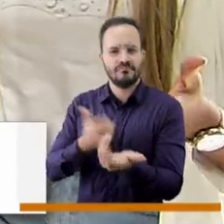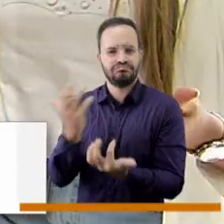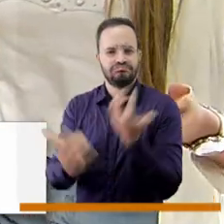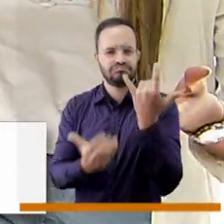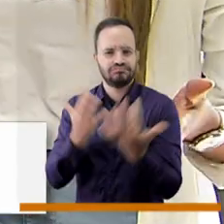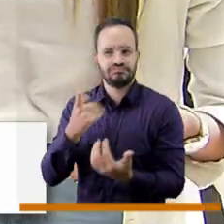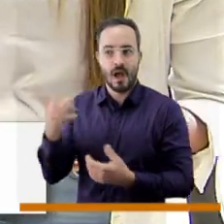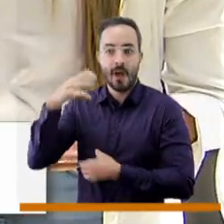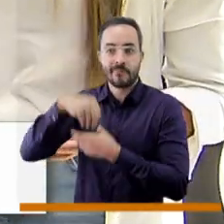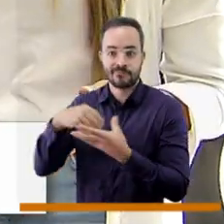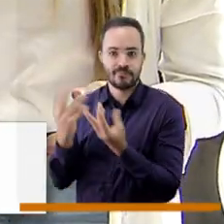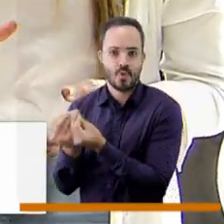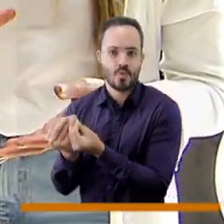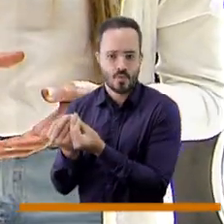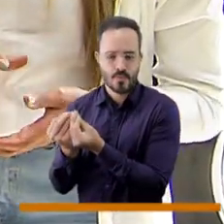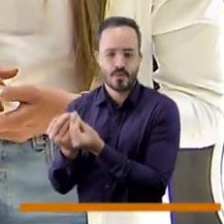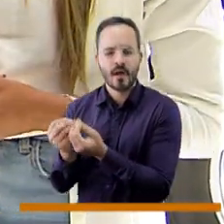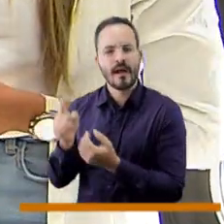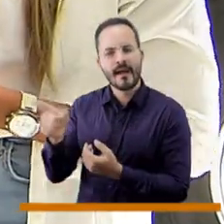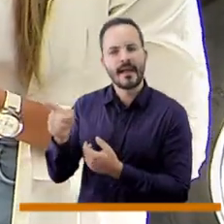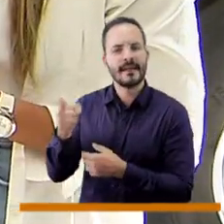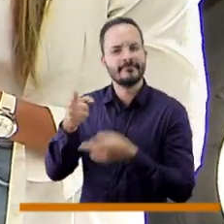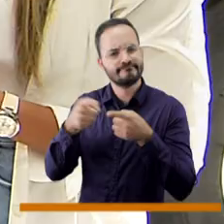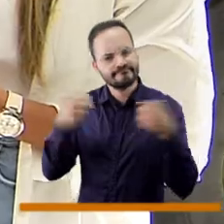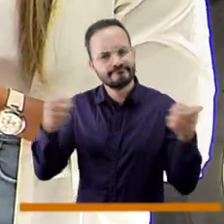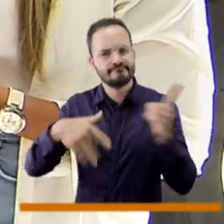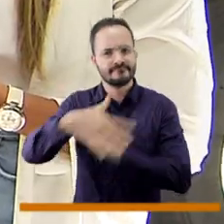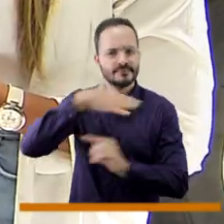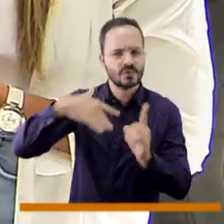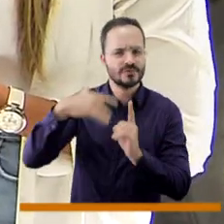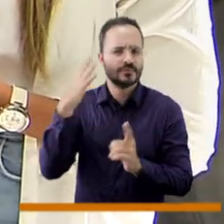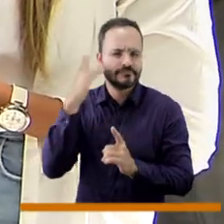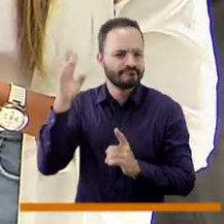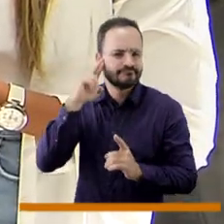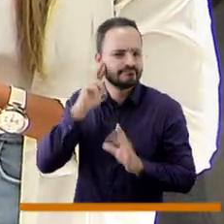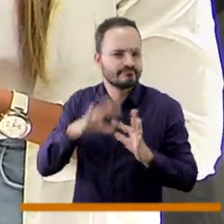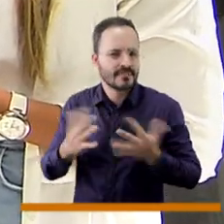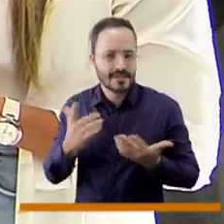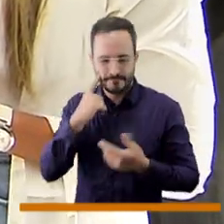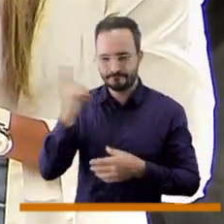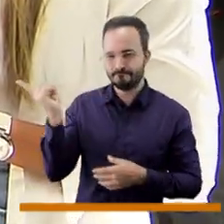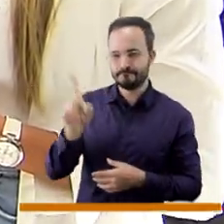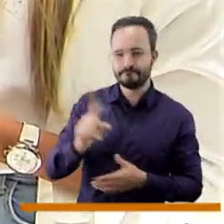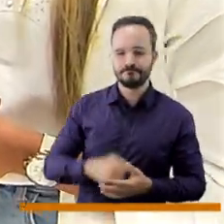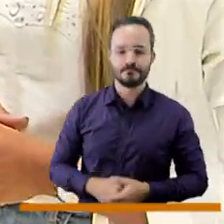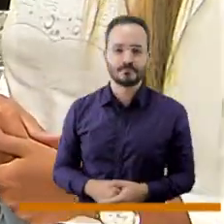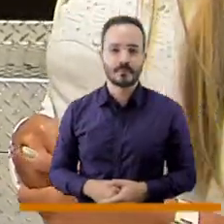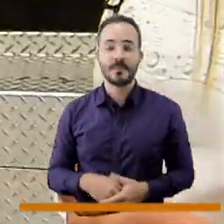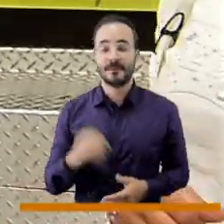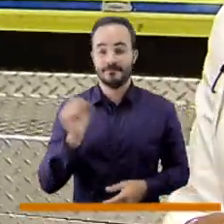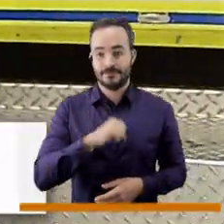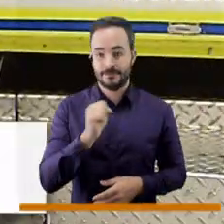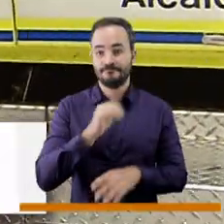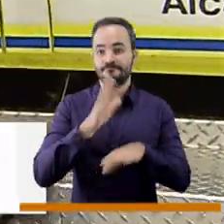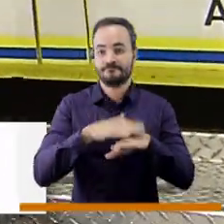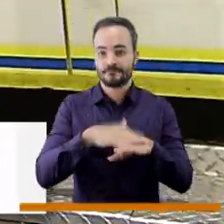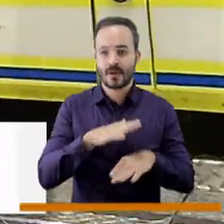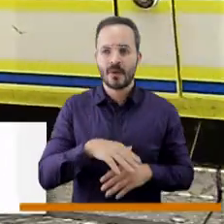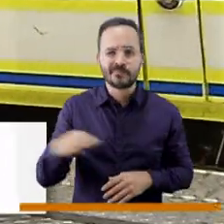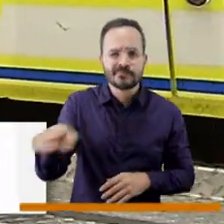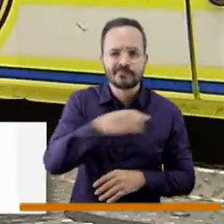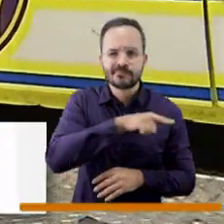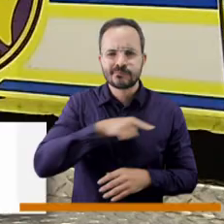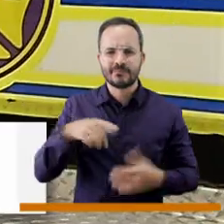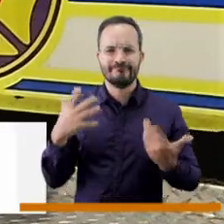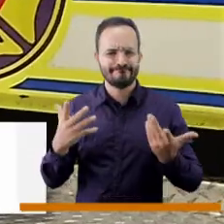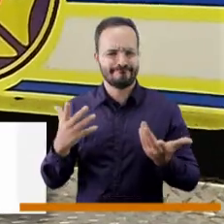a explicar un poco por qué en estas épocas se dan esas situaciones. Mafe, estas situaciones se presentarán porque